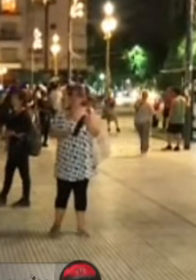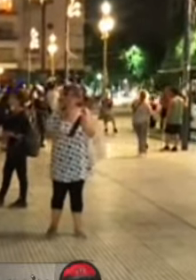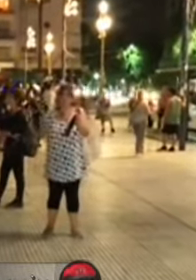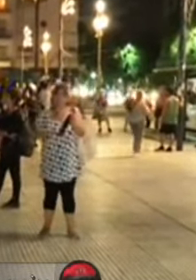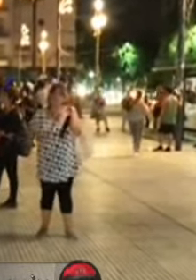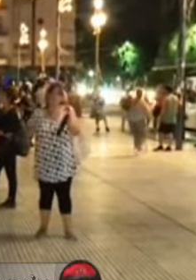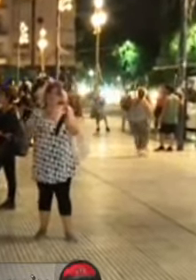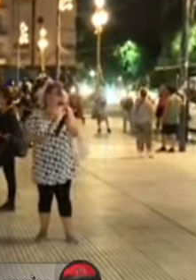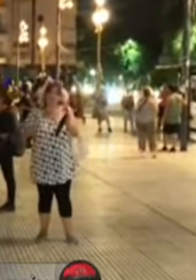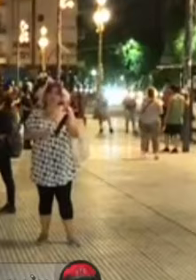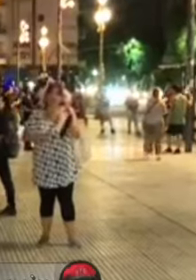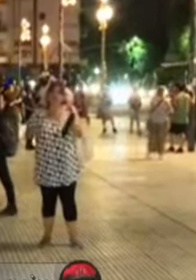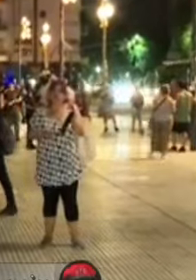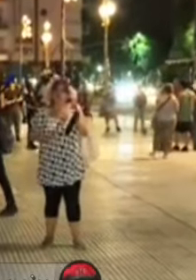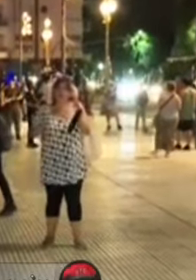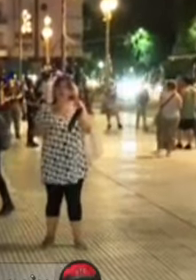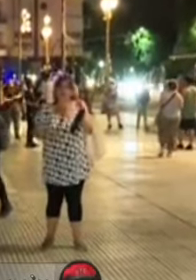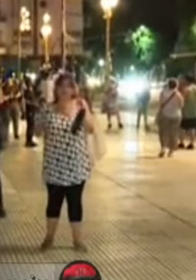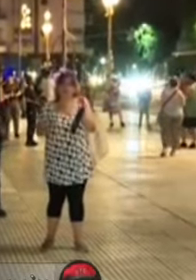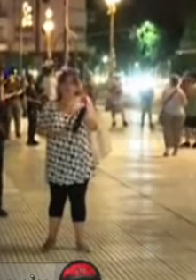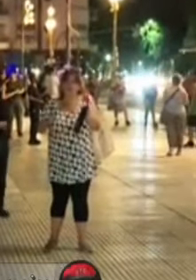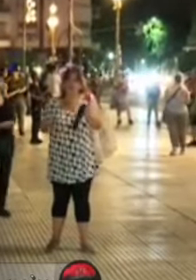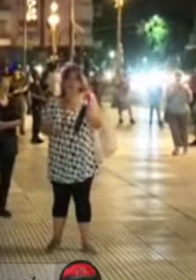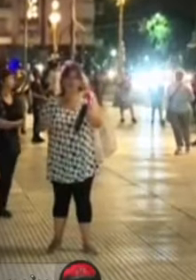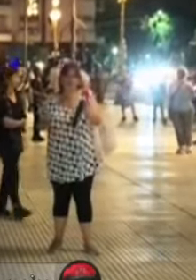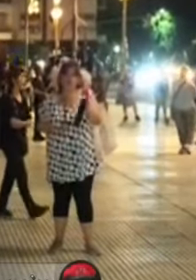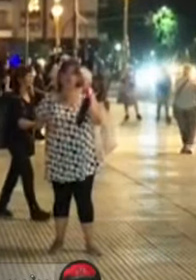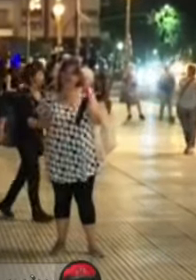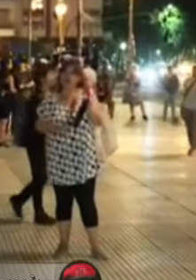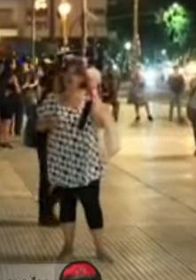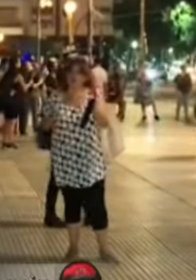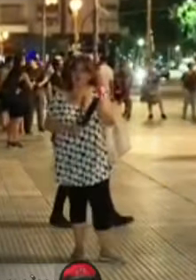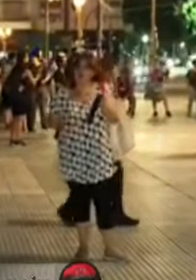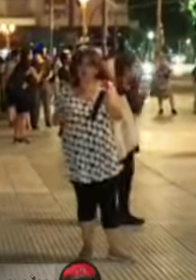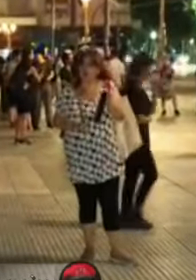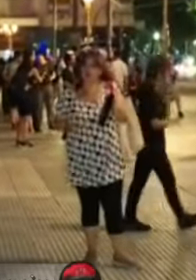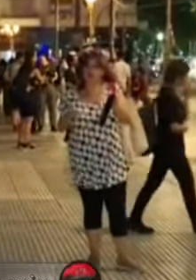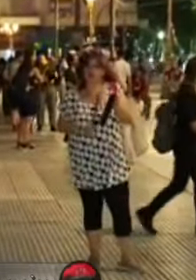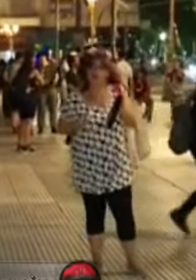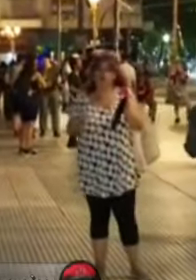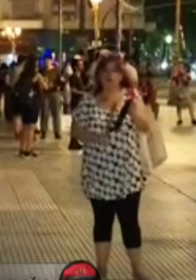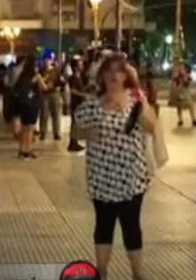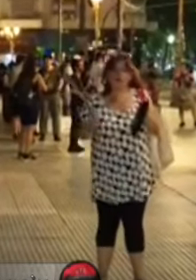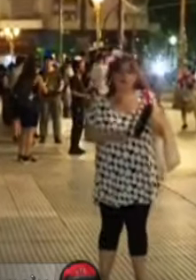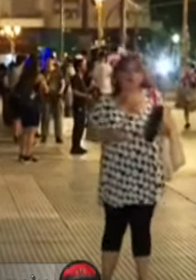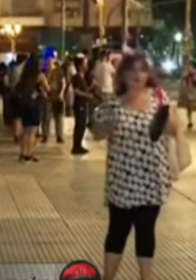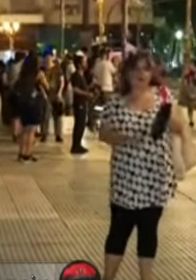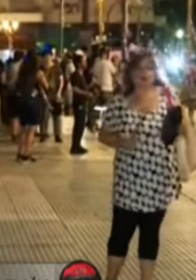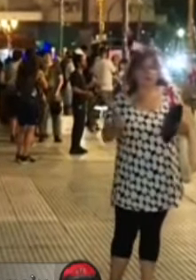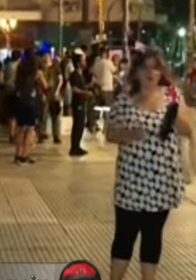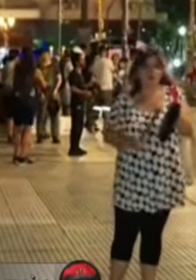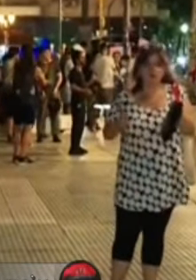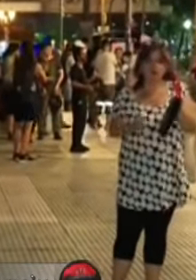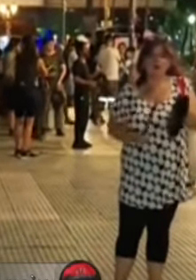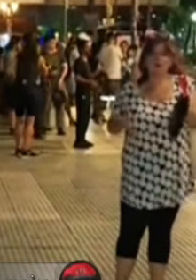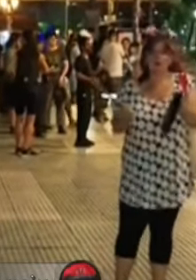claramente en contra del decreto del presidente. Sí, bueno, y hay que ver, bueno, lo que fue la intimidación. Qué desproporcionado, ¿no?